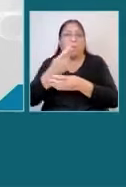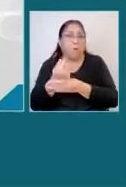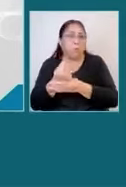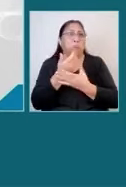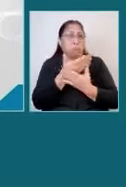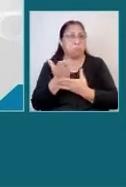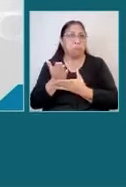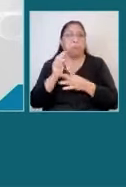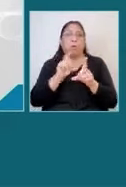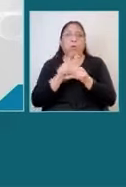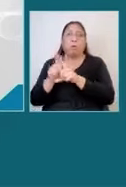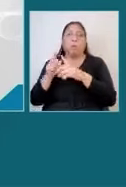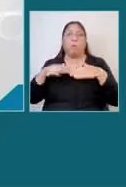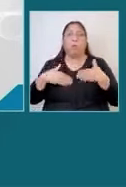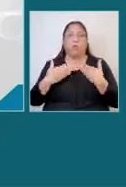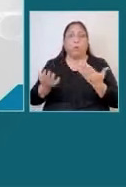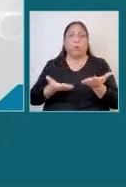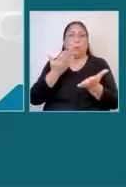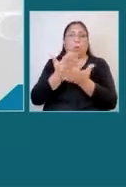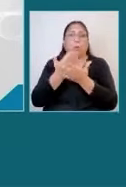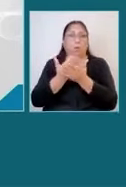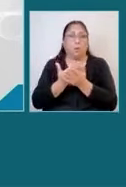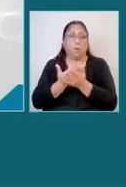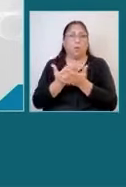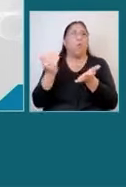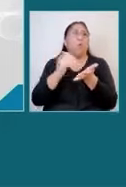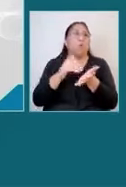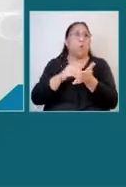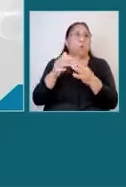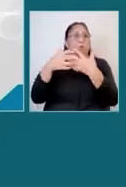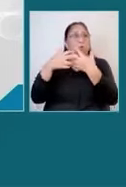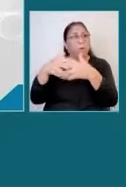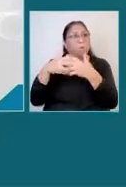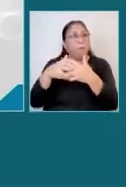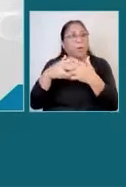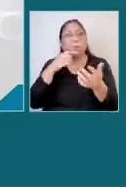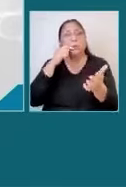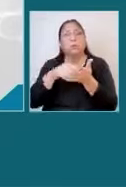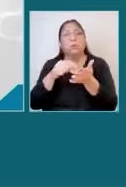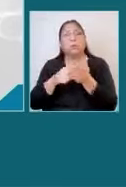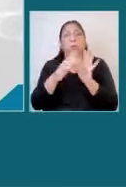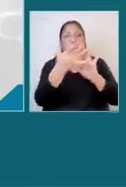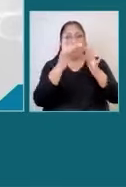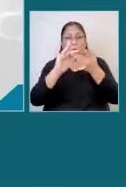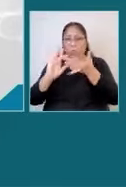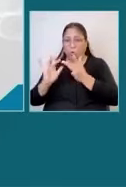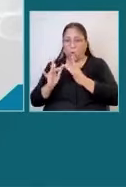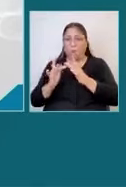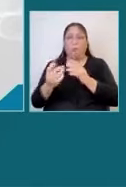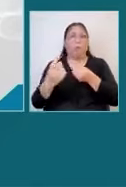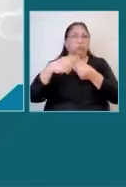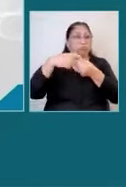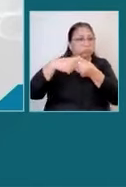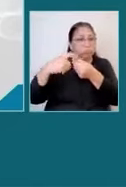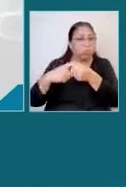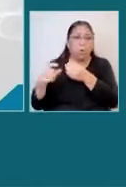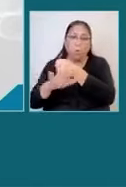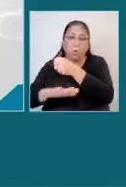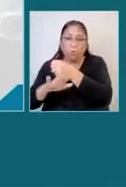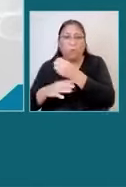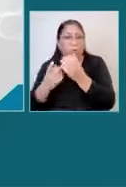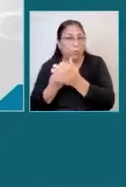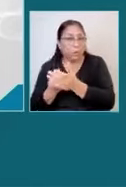¿no? Poder generar iniciativas de inversión con emprendedores a través de redes de inversionistas o fondos.